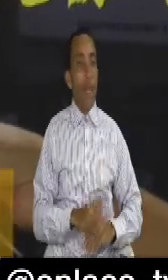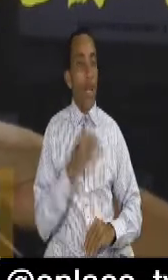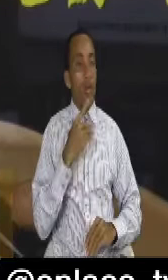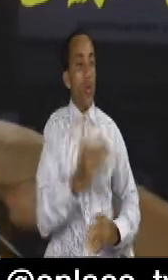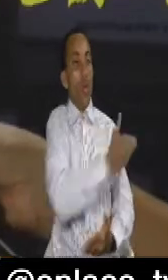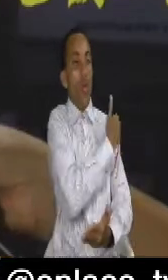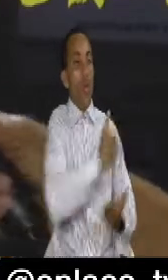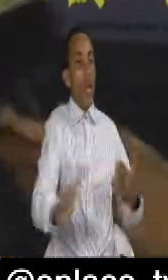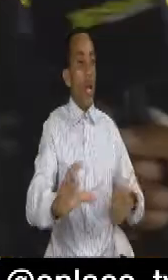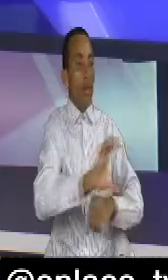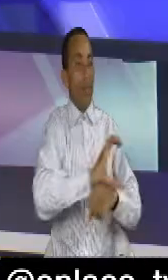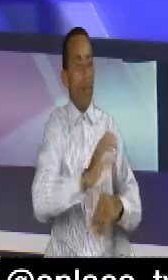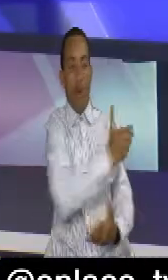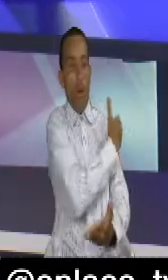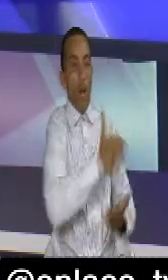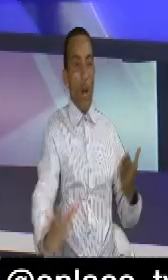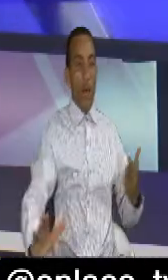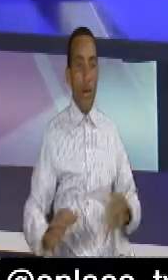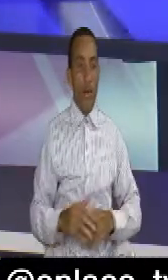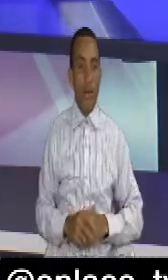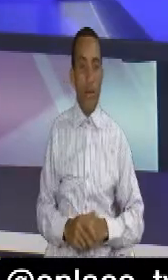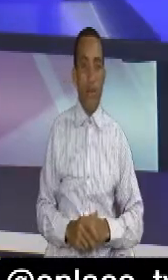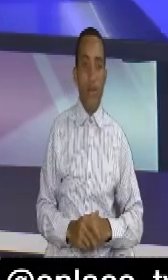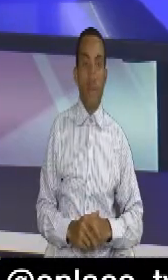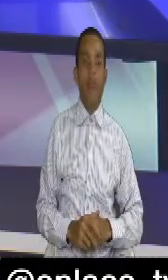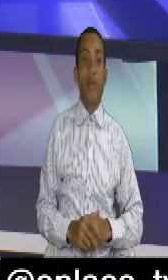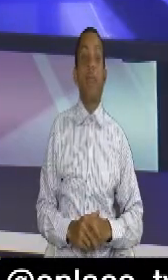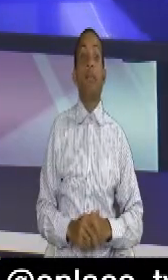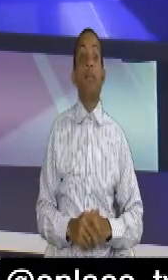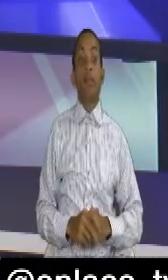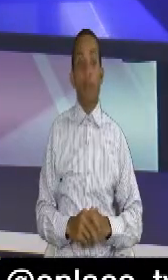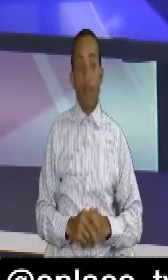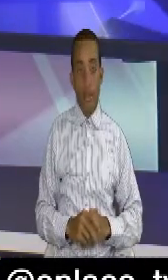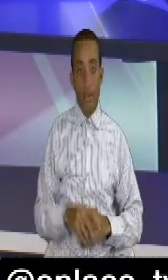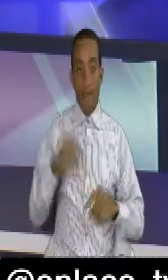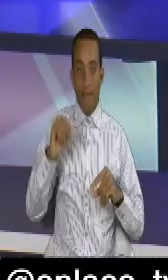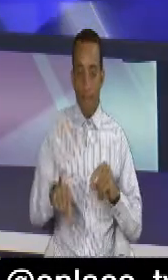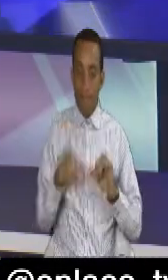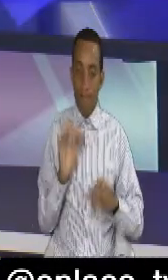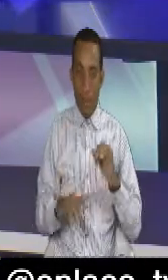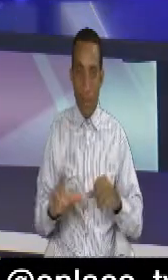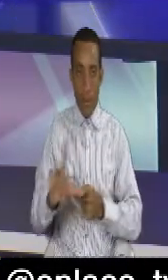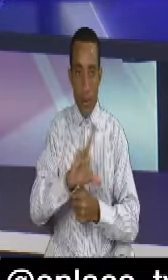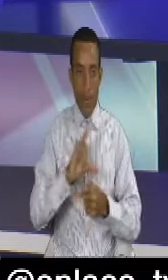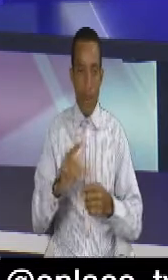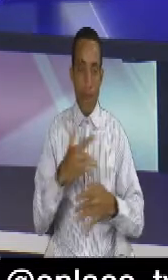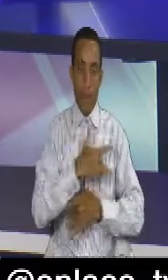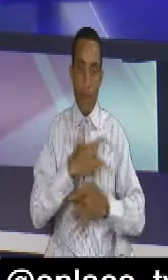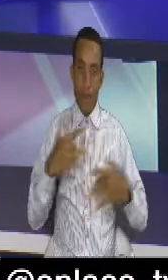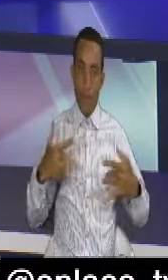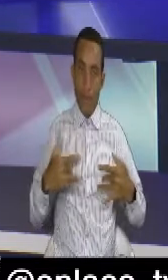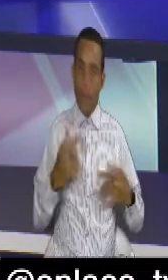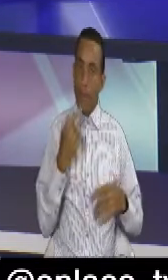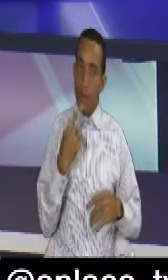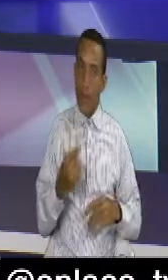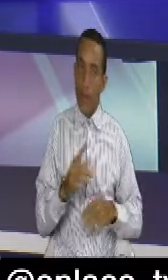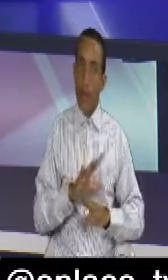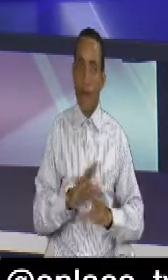vayan de nuestra ciudad. Entre tanto, el secretario local de salud aseguró que ya se toman las medidas